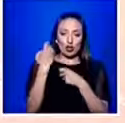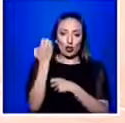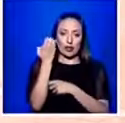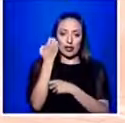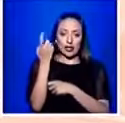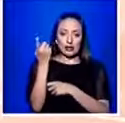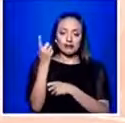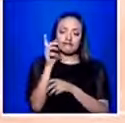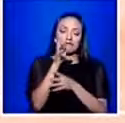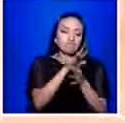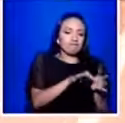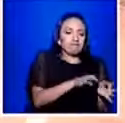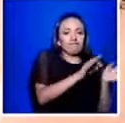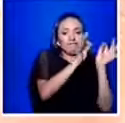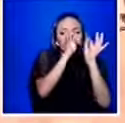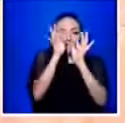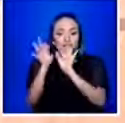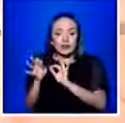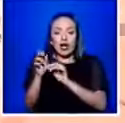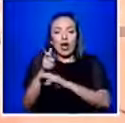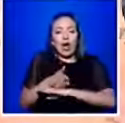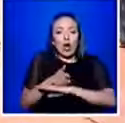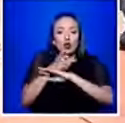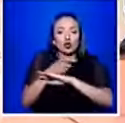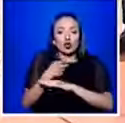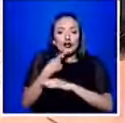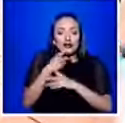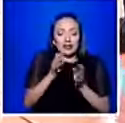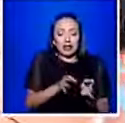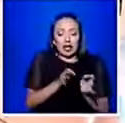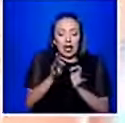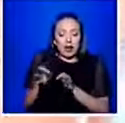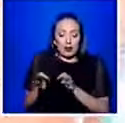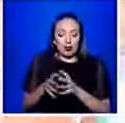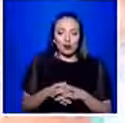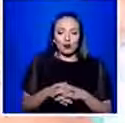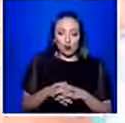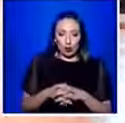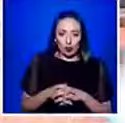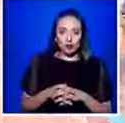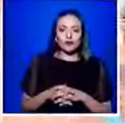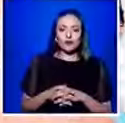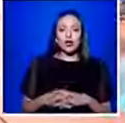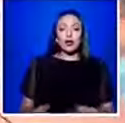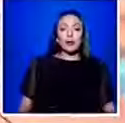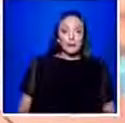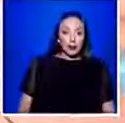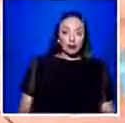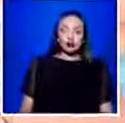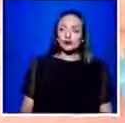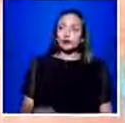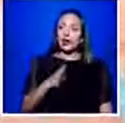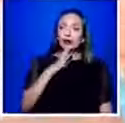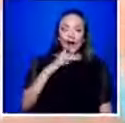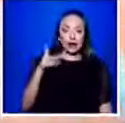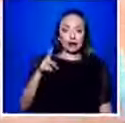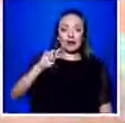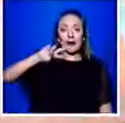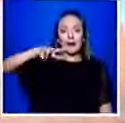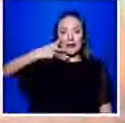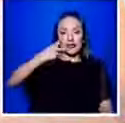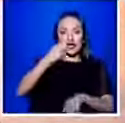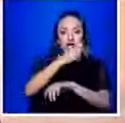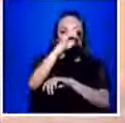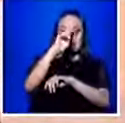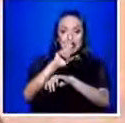forestales, se lo reprogramó por parte de las autoridades de educación. Pero para tener más detalles, vamos a conversar con el señor Enrique Tupiza, que es vicerrector de la